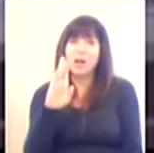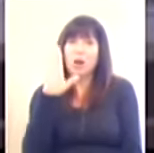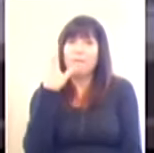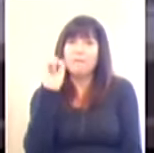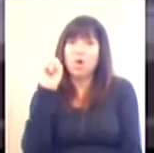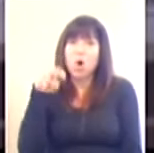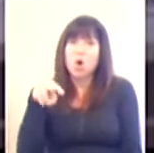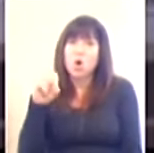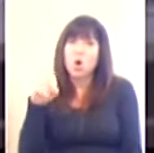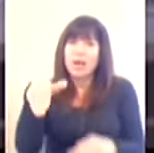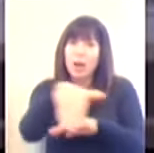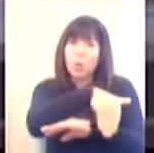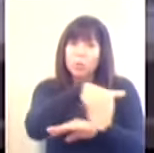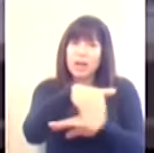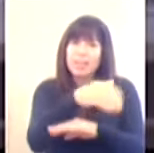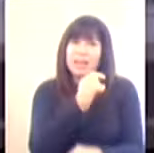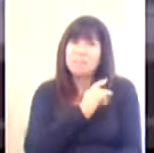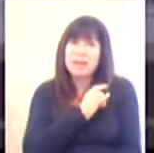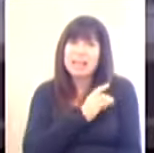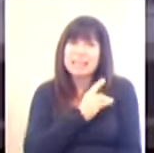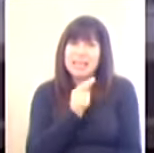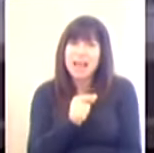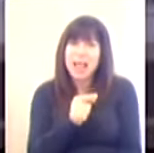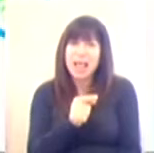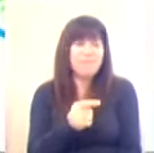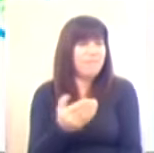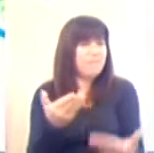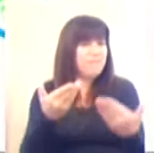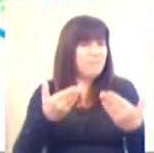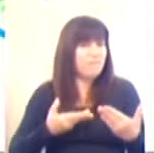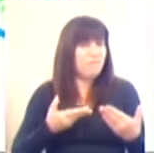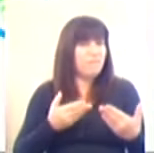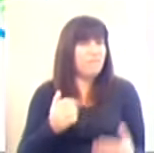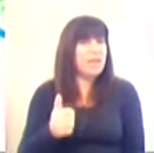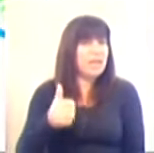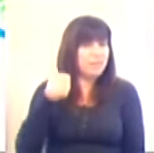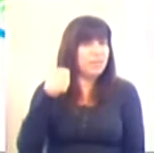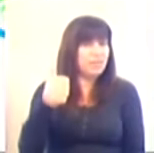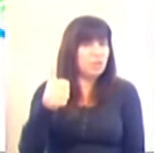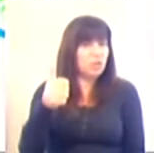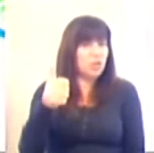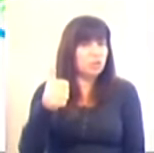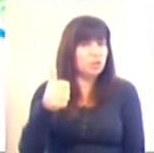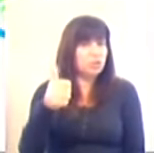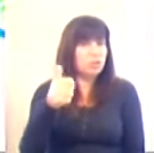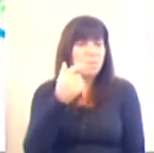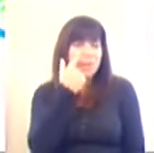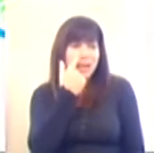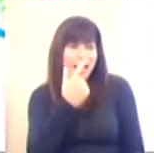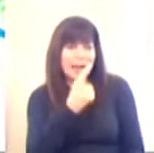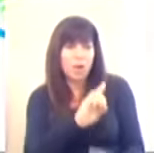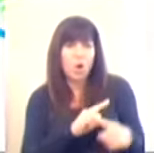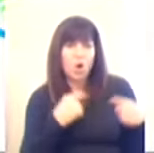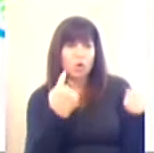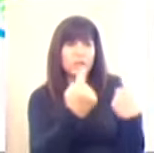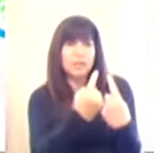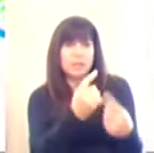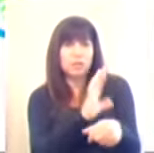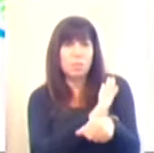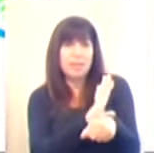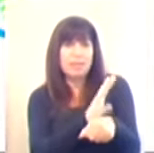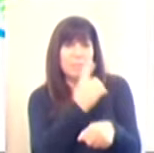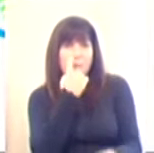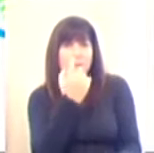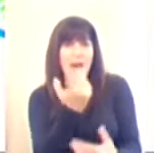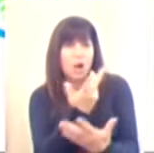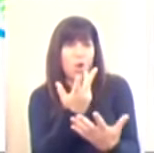para Chile va a traer beneficios y es una oportunidad de poder mirarla en el contexto de la pandemia y mirar cómo nosotros podemos